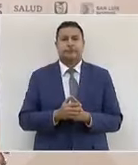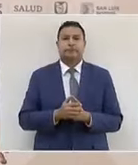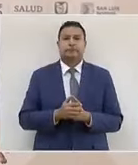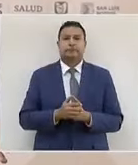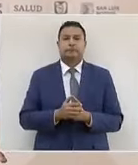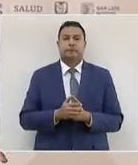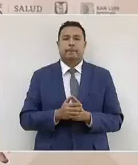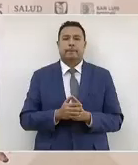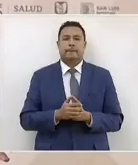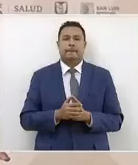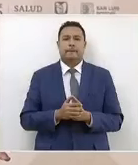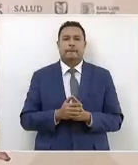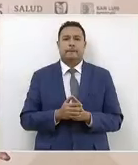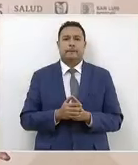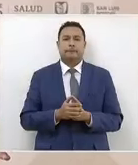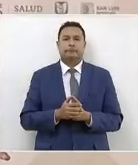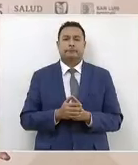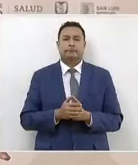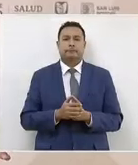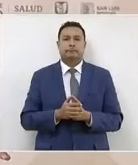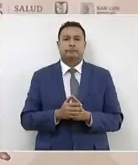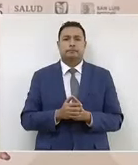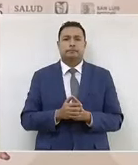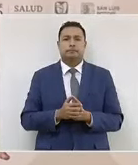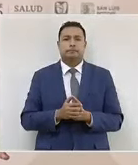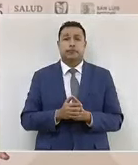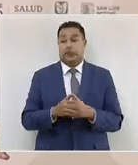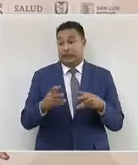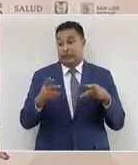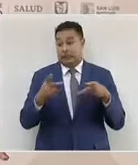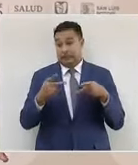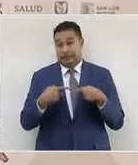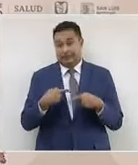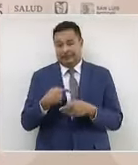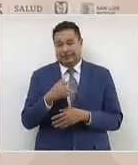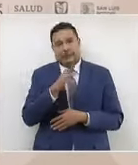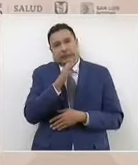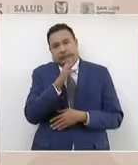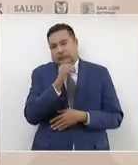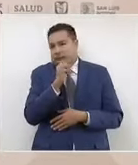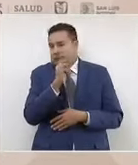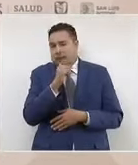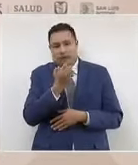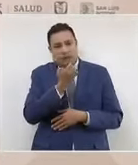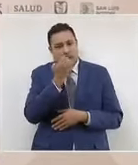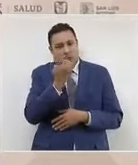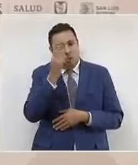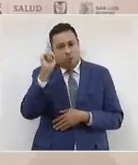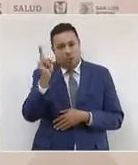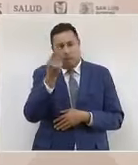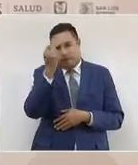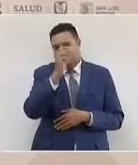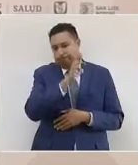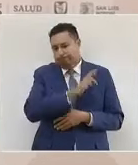la gente pues ya no pudo mandar a sus hijos a las escuelas particulares,